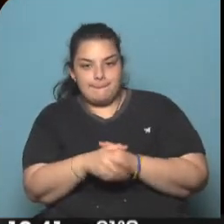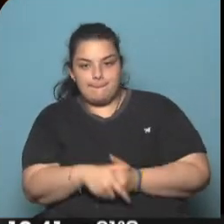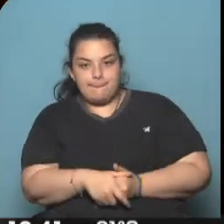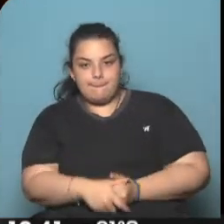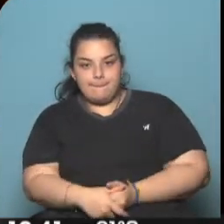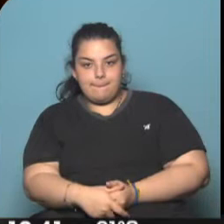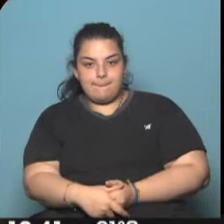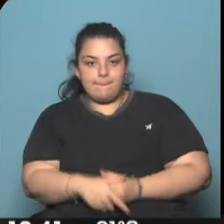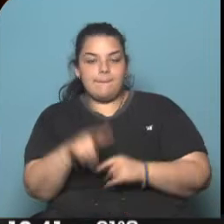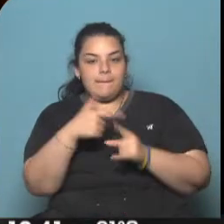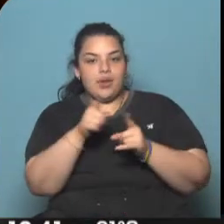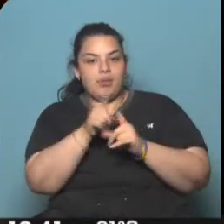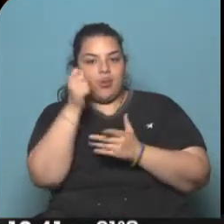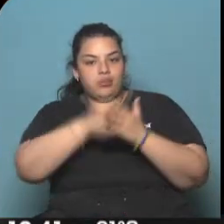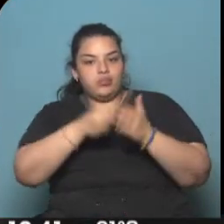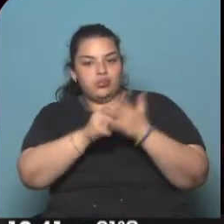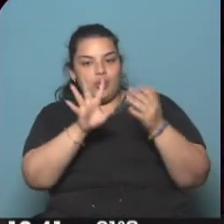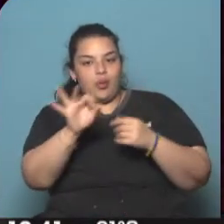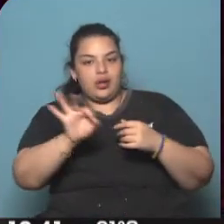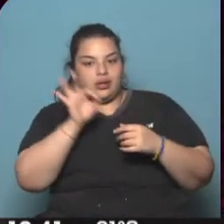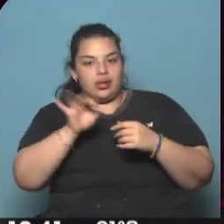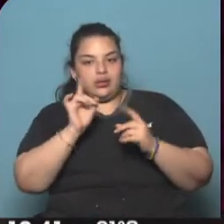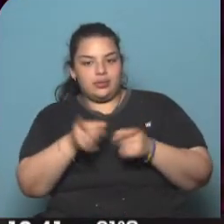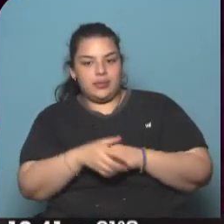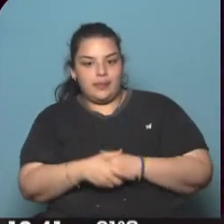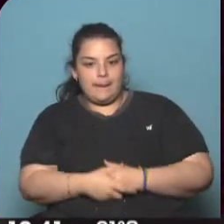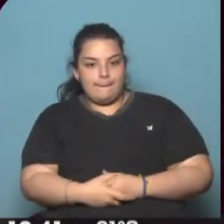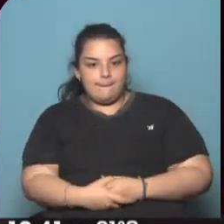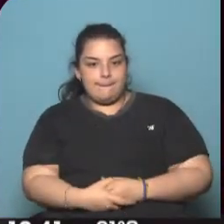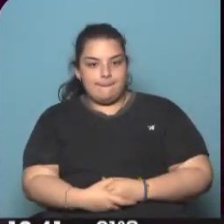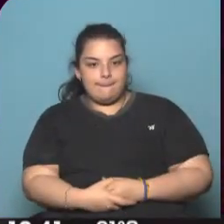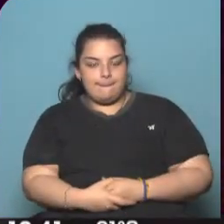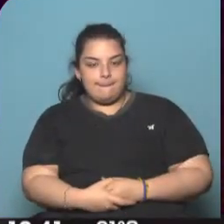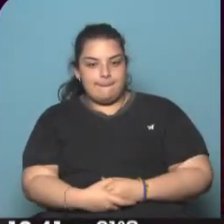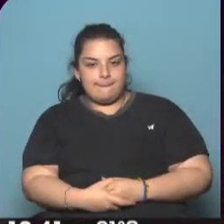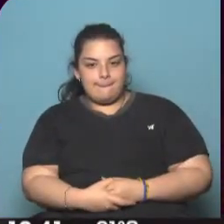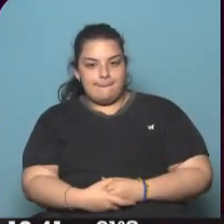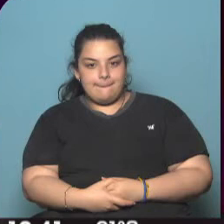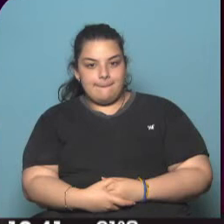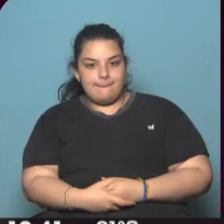sostenido esta lucha durante 40 años.